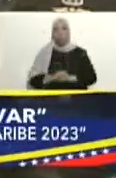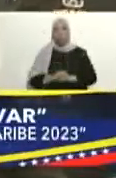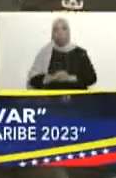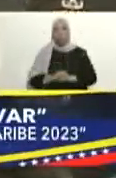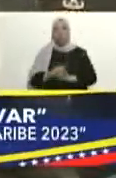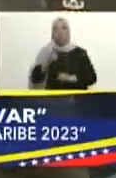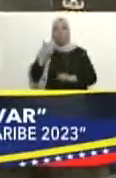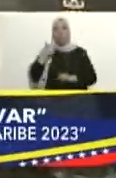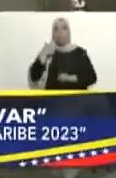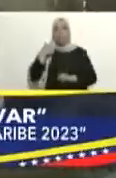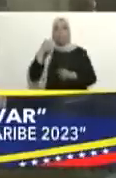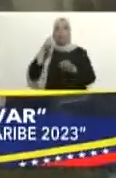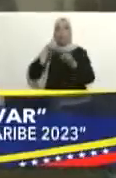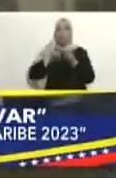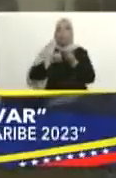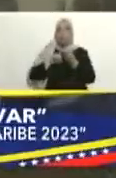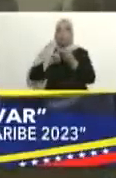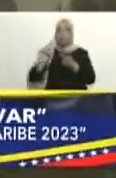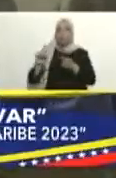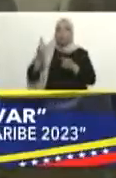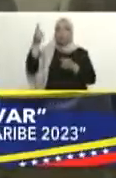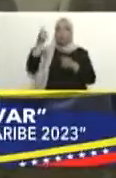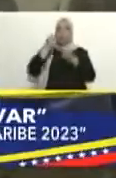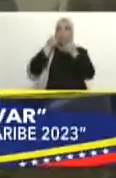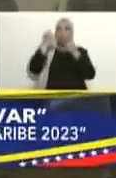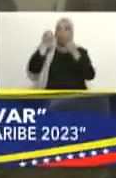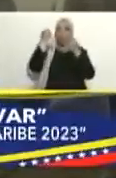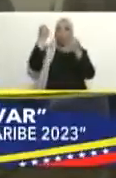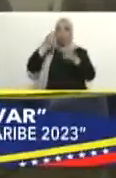Cilia Flores, la primera combatiente,